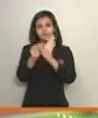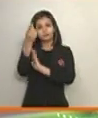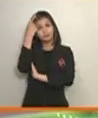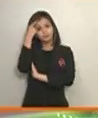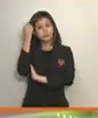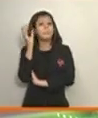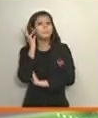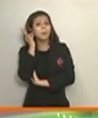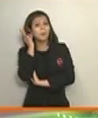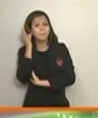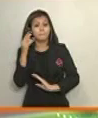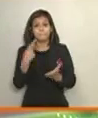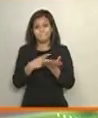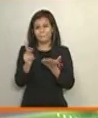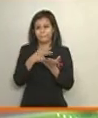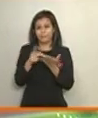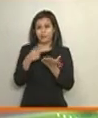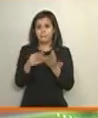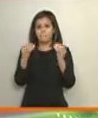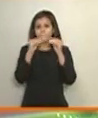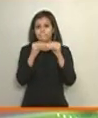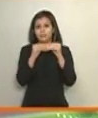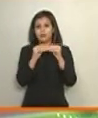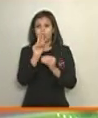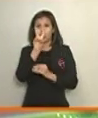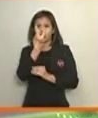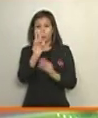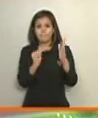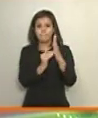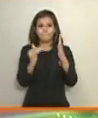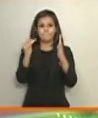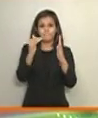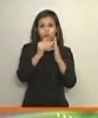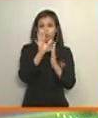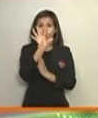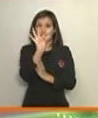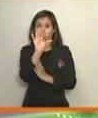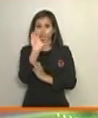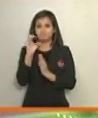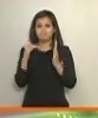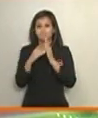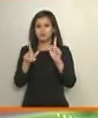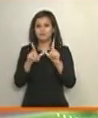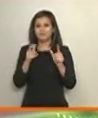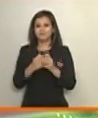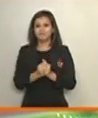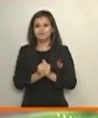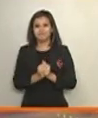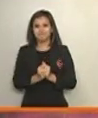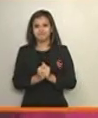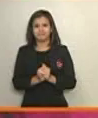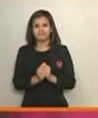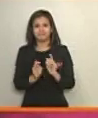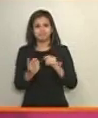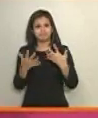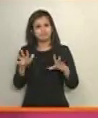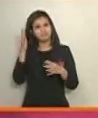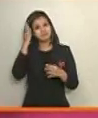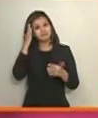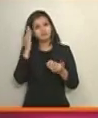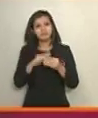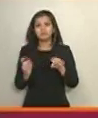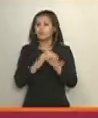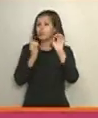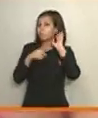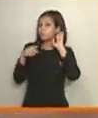su símbolo de sueños mujer. Con este pagamos más de 2.900.000 lempiras. Con tu boleto en mano, dime tú qué soñaste, porque el